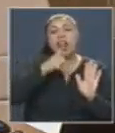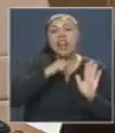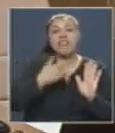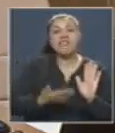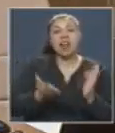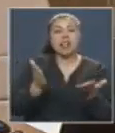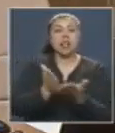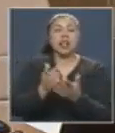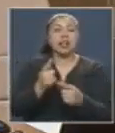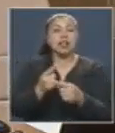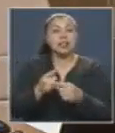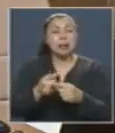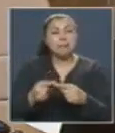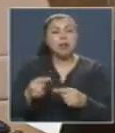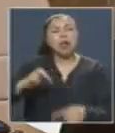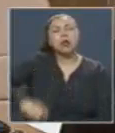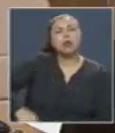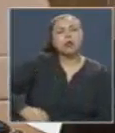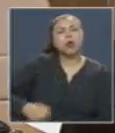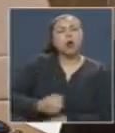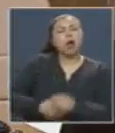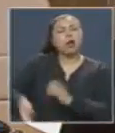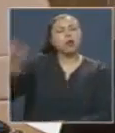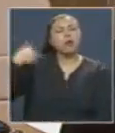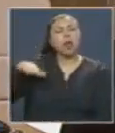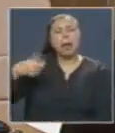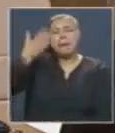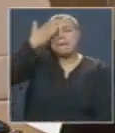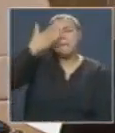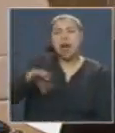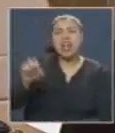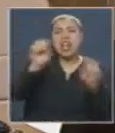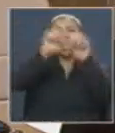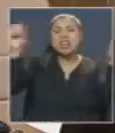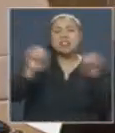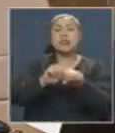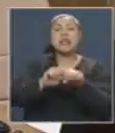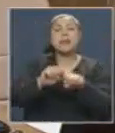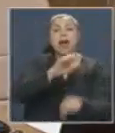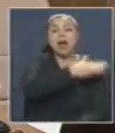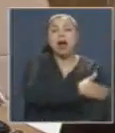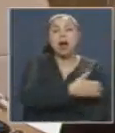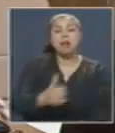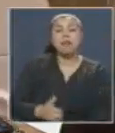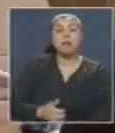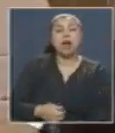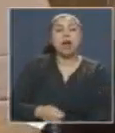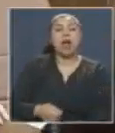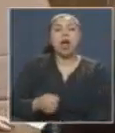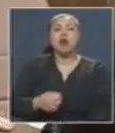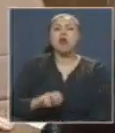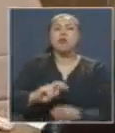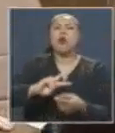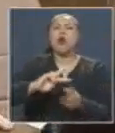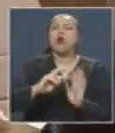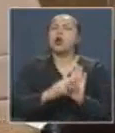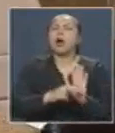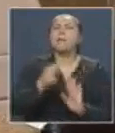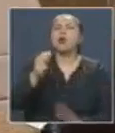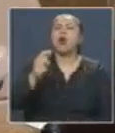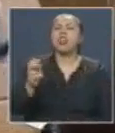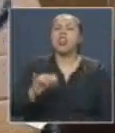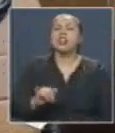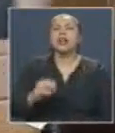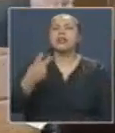clase media que jubiló en pésimas condiciones bajo el sistema AFP, con tasas de reemplazo del 15 y